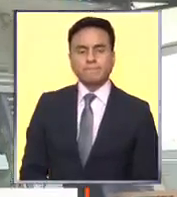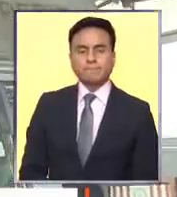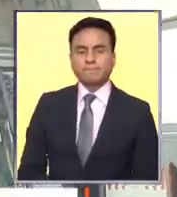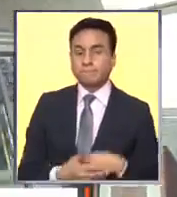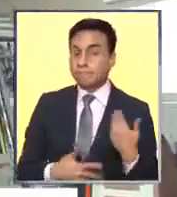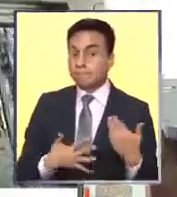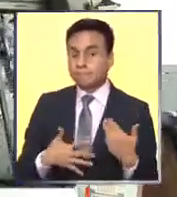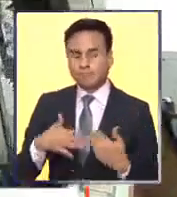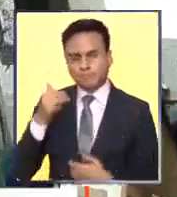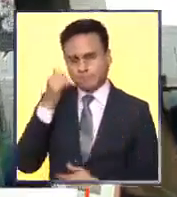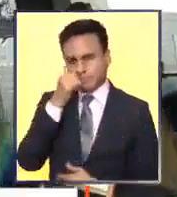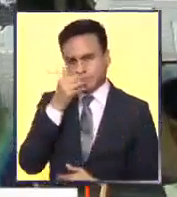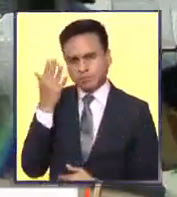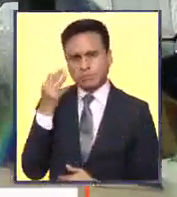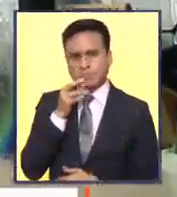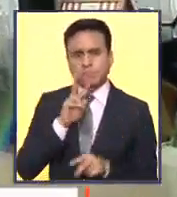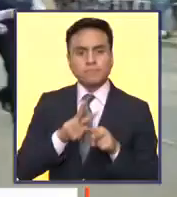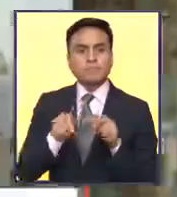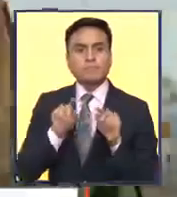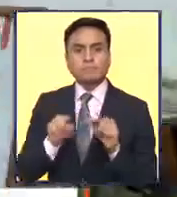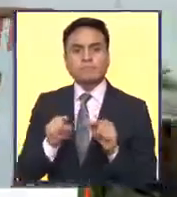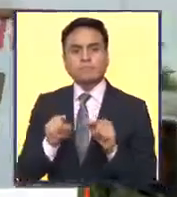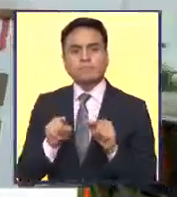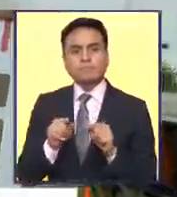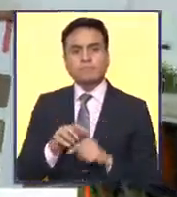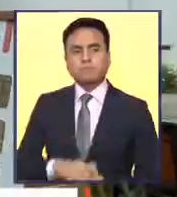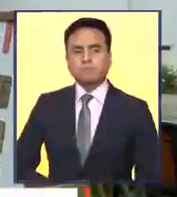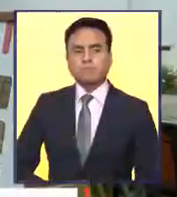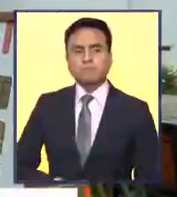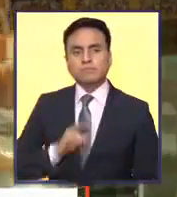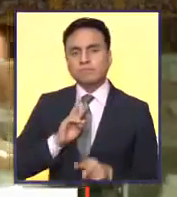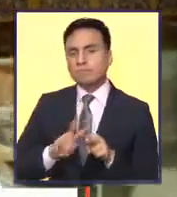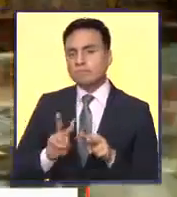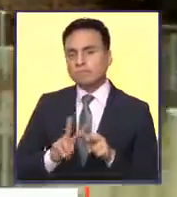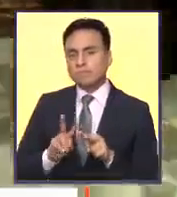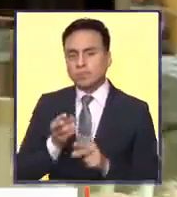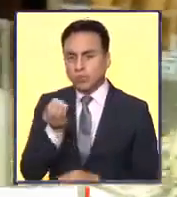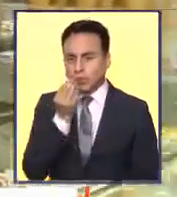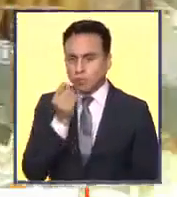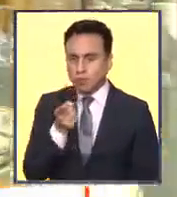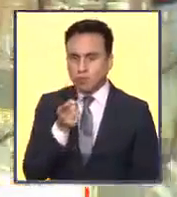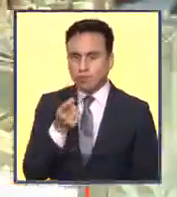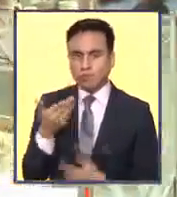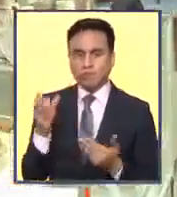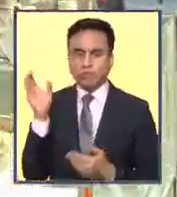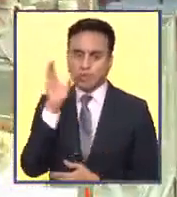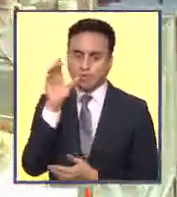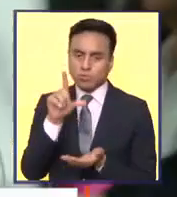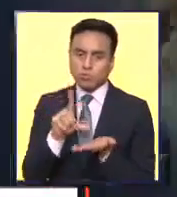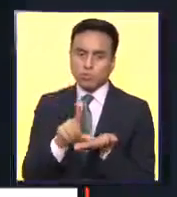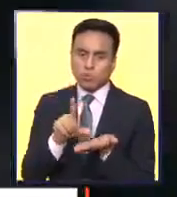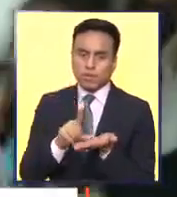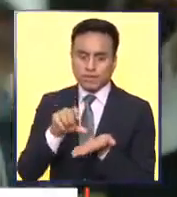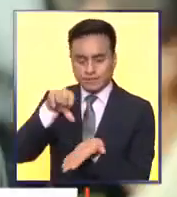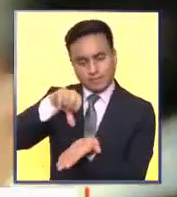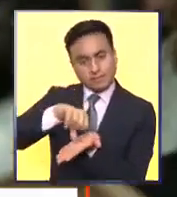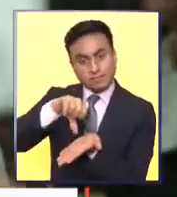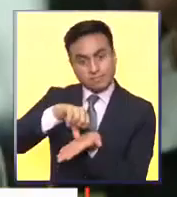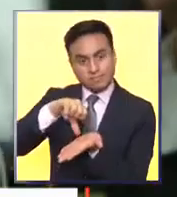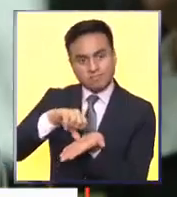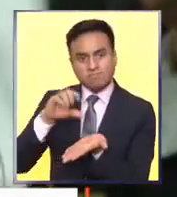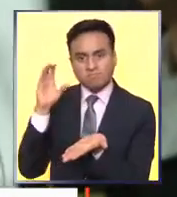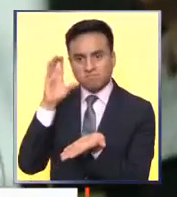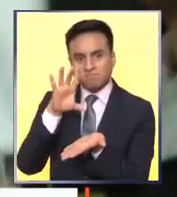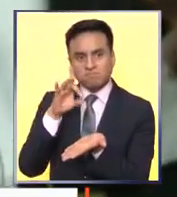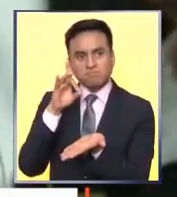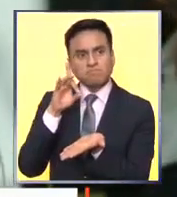Hace tiempo tenía ganas de hacer algo súper popular. Uno ve churro y quiere comer. Entonces buscamos un lugar muy céntrico y encontramos Nueva